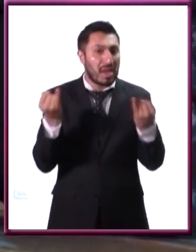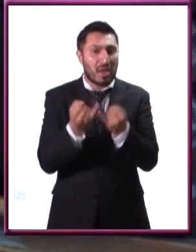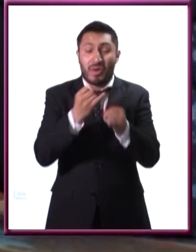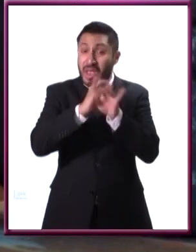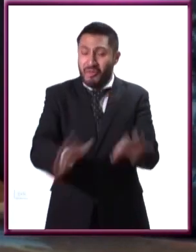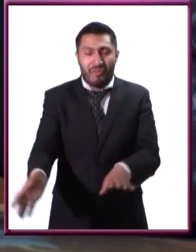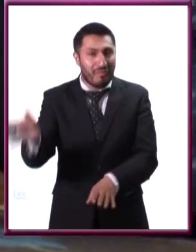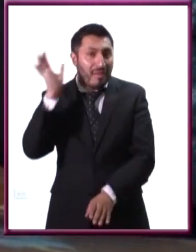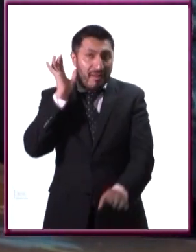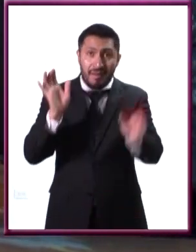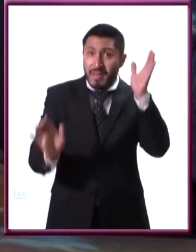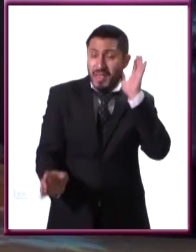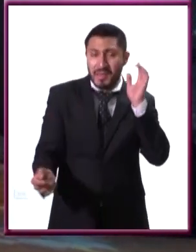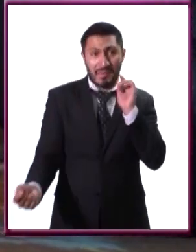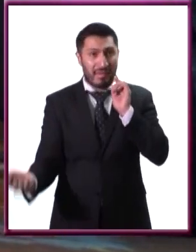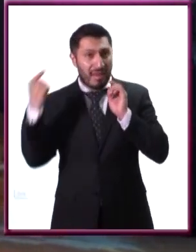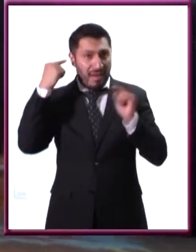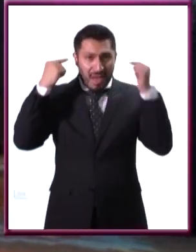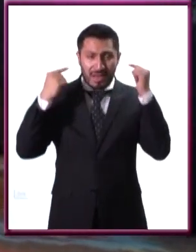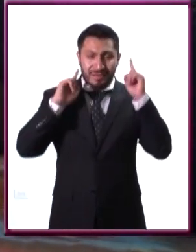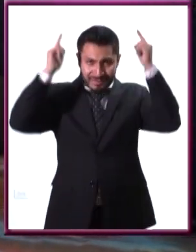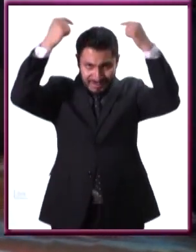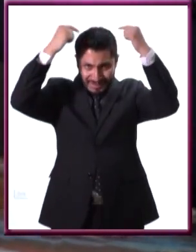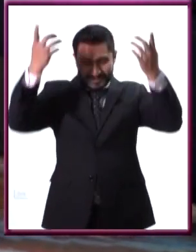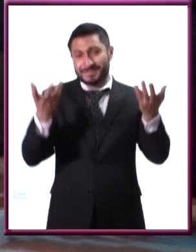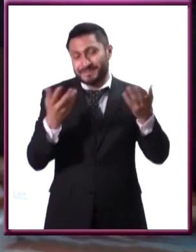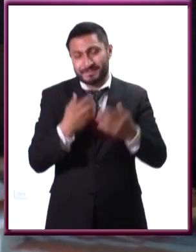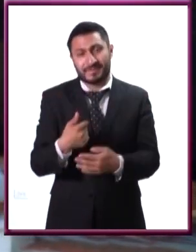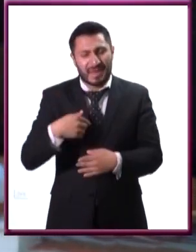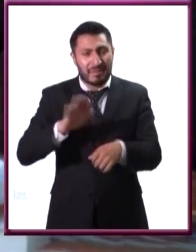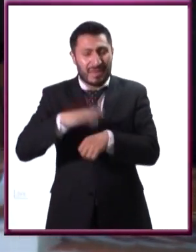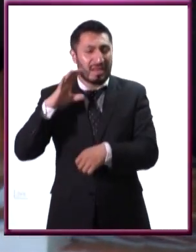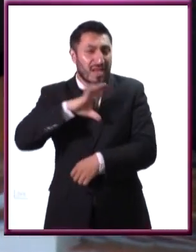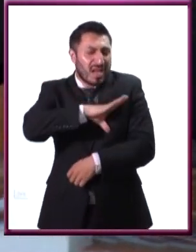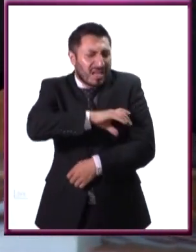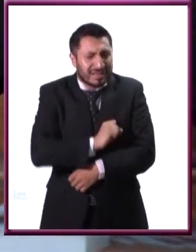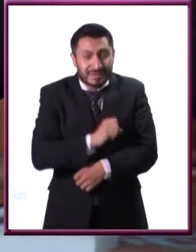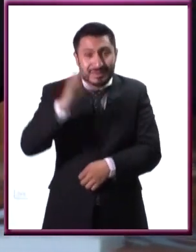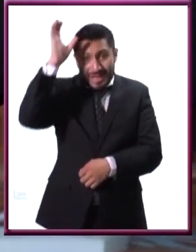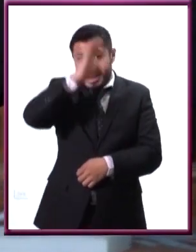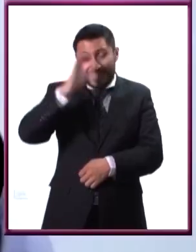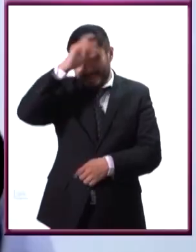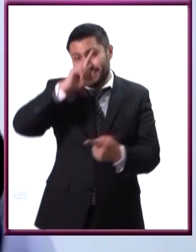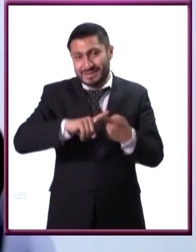escuchar información. Y lo que a mí más me gusta leer es de mi pasión, que es la ciencia y